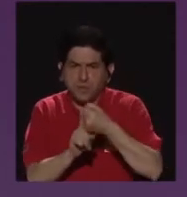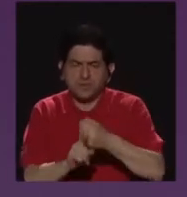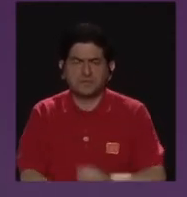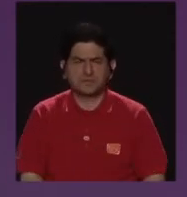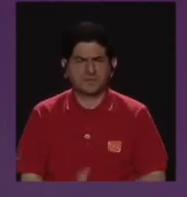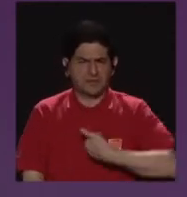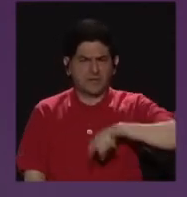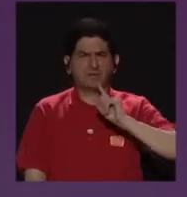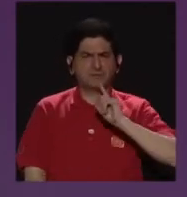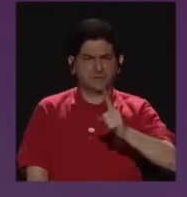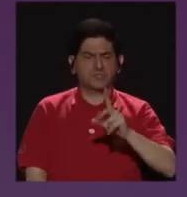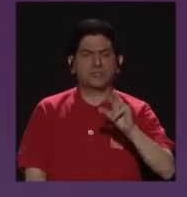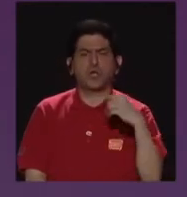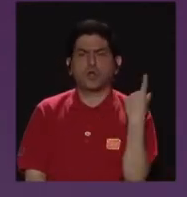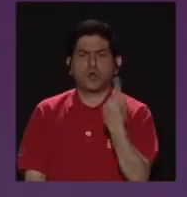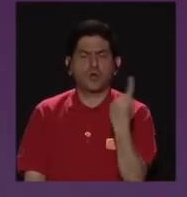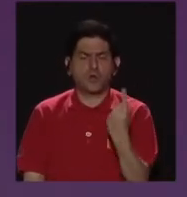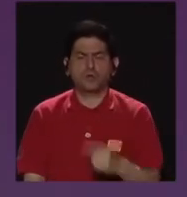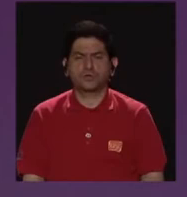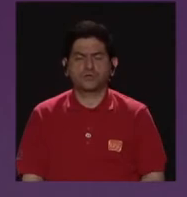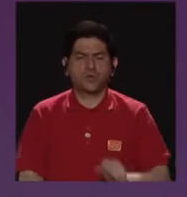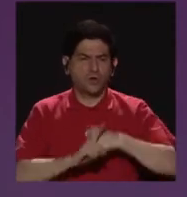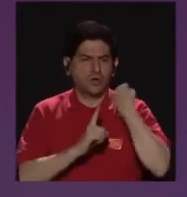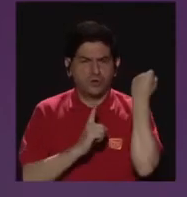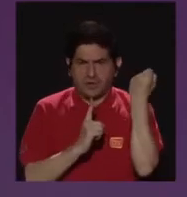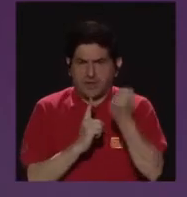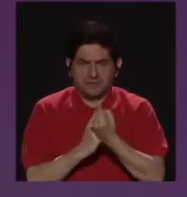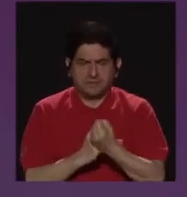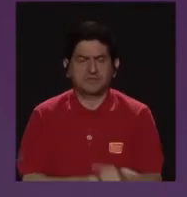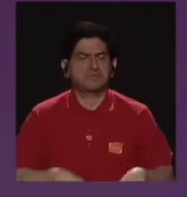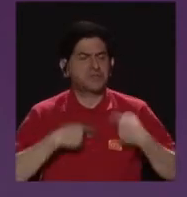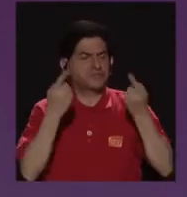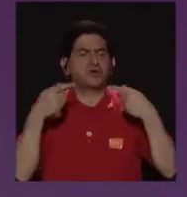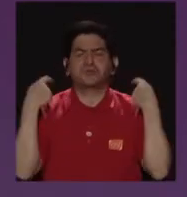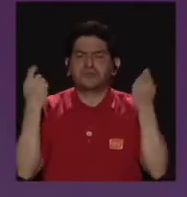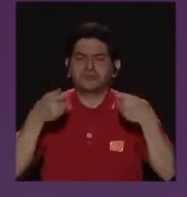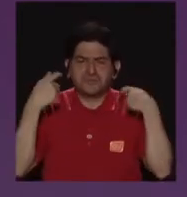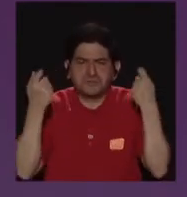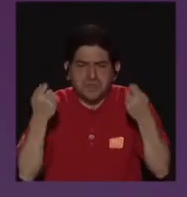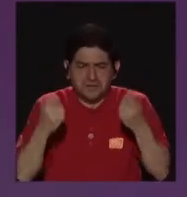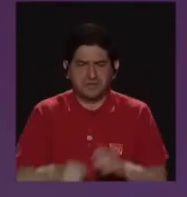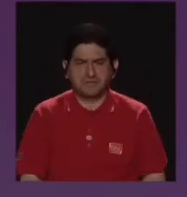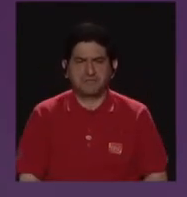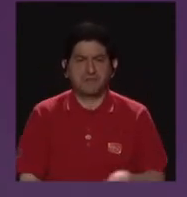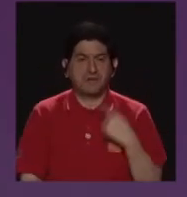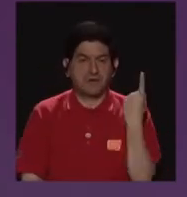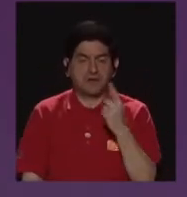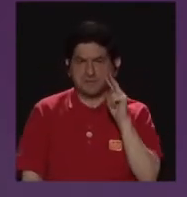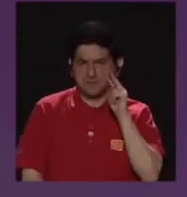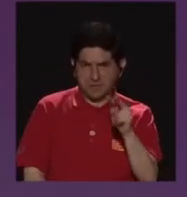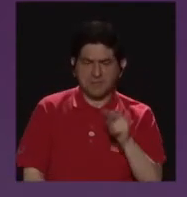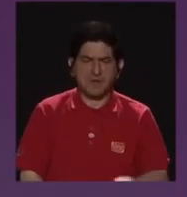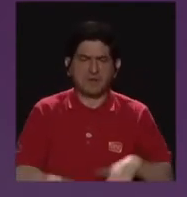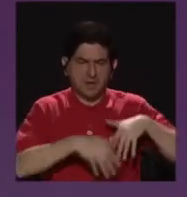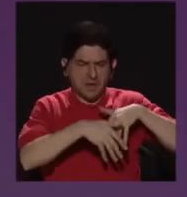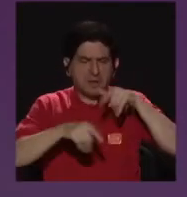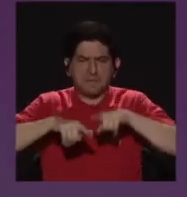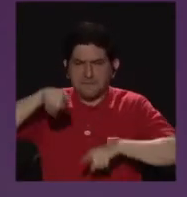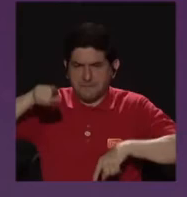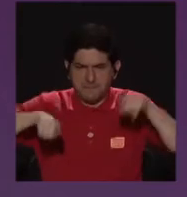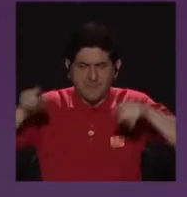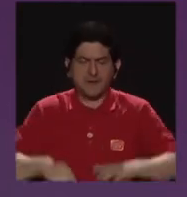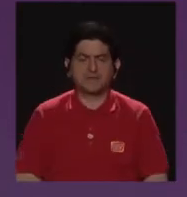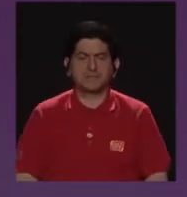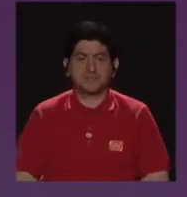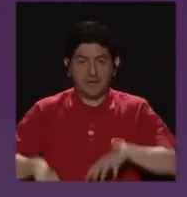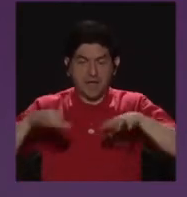si no solamente esto se debería de quedar en ir a celebrar verdad porque siempre se ha visto como la marcha de la diversidad como algo